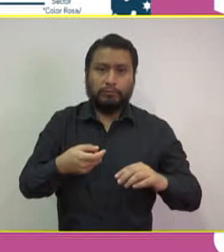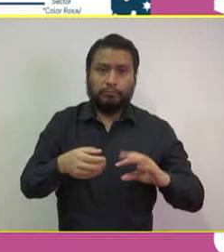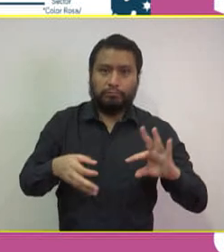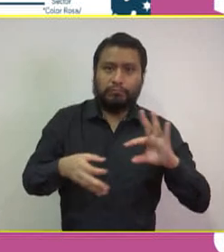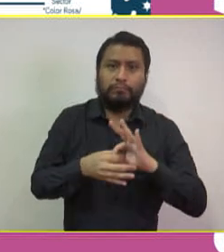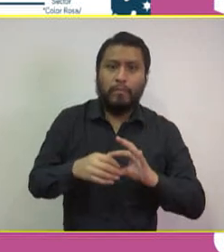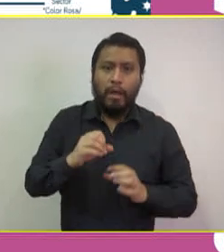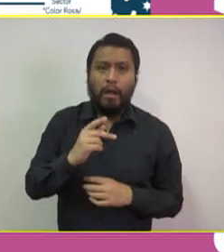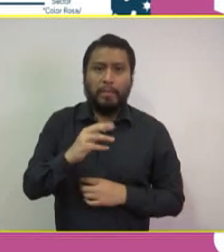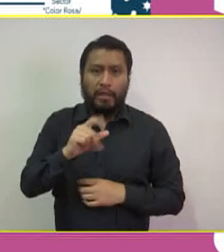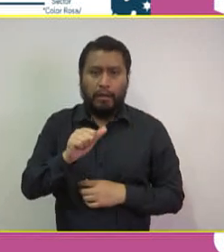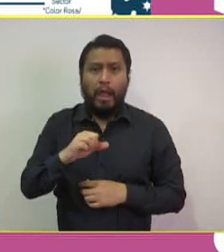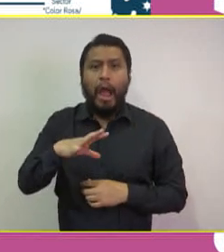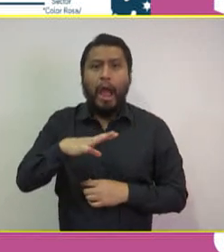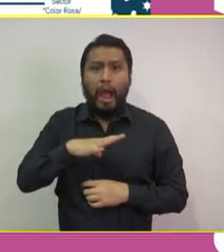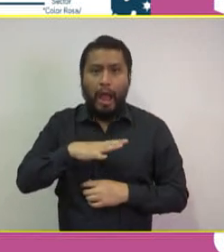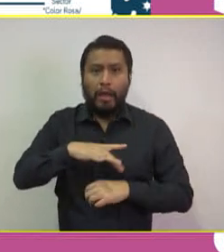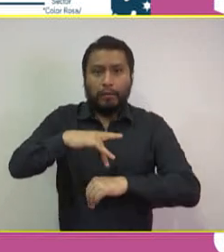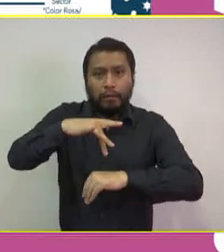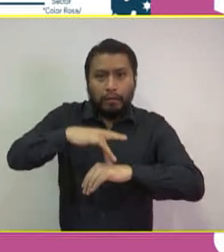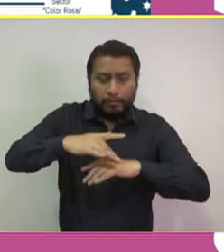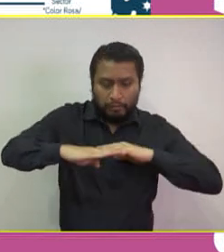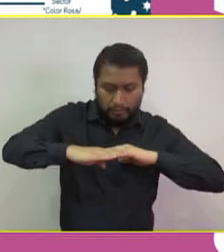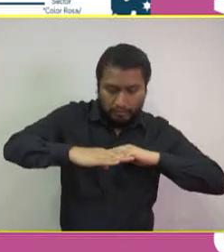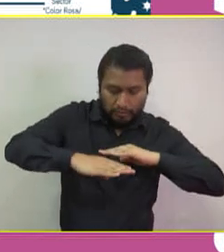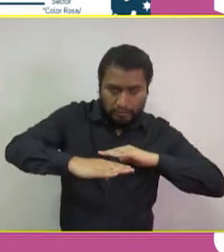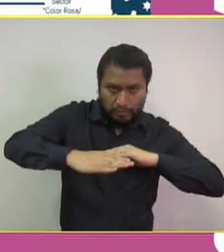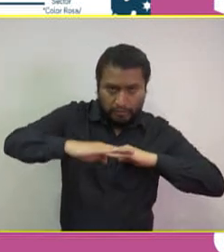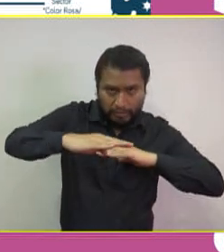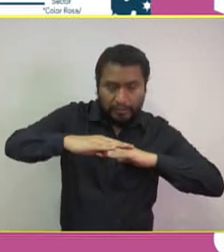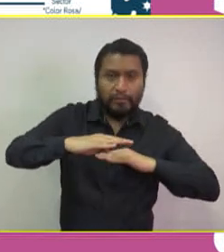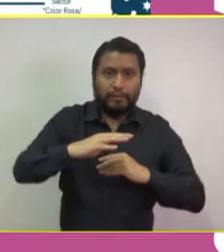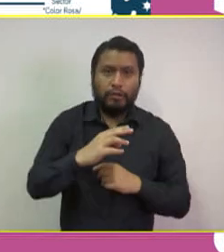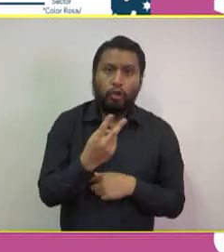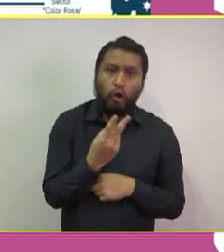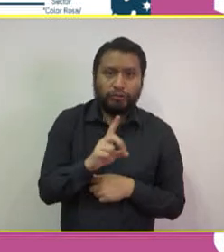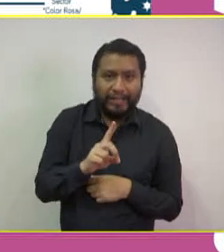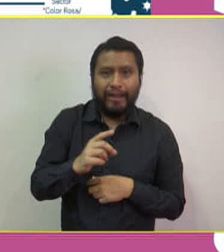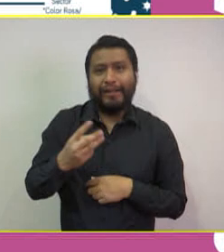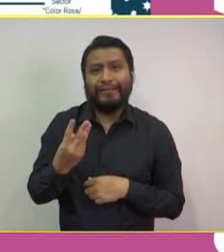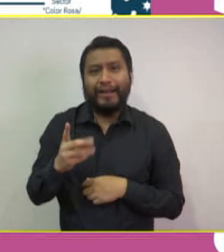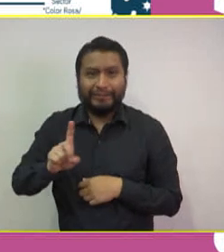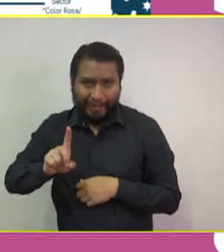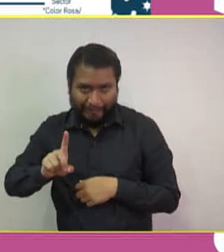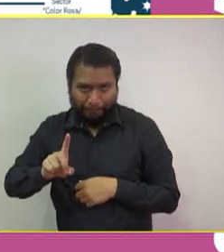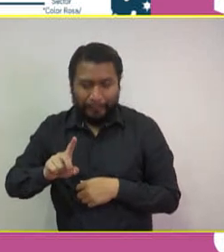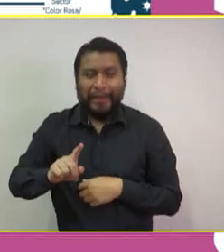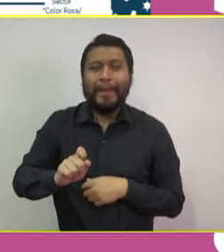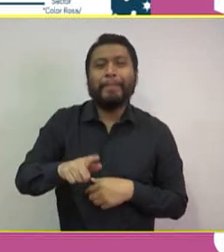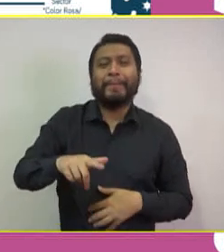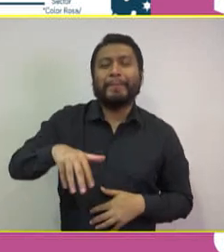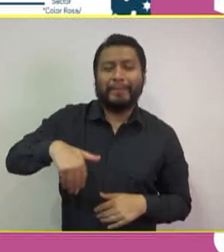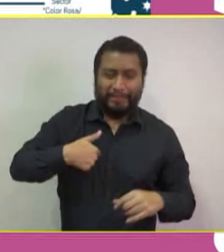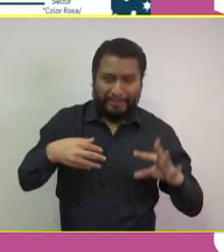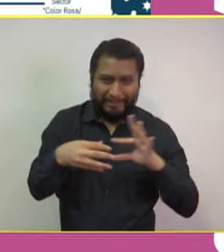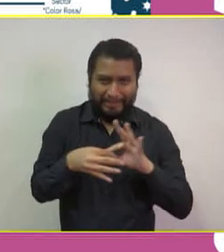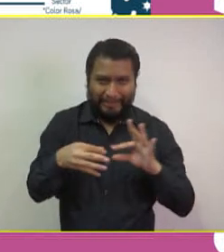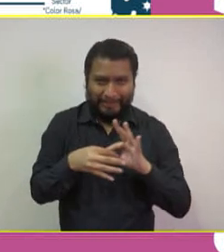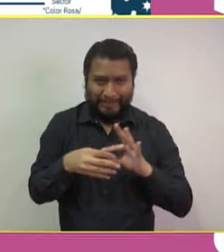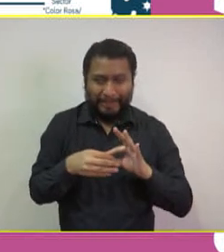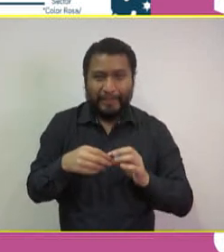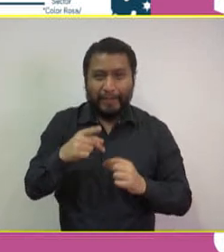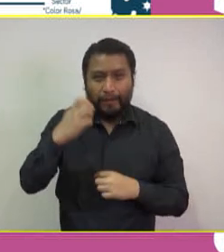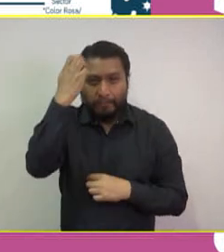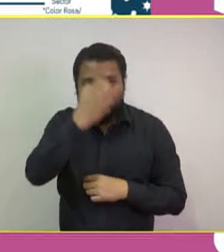en cuanto a las texturas bidimensionales y tridimensionales, que justo como comentábamos, cuando la parte de las exploraciones ápticas, fue el